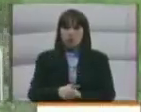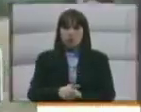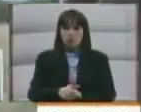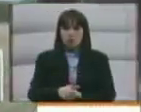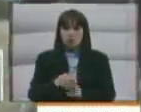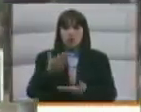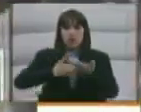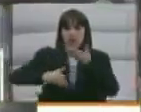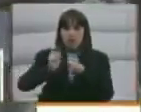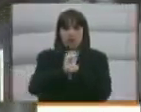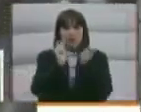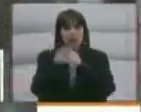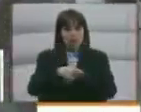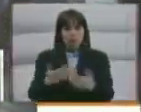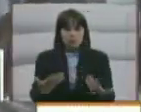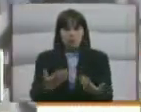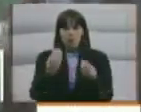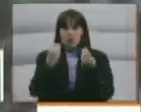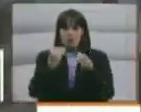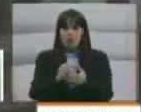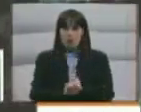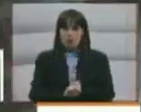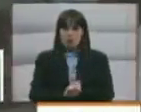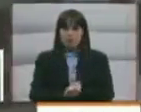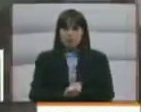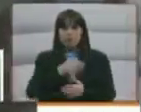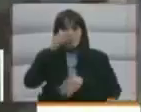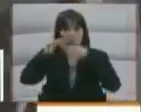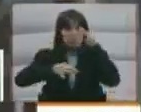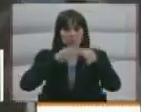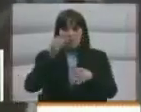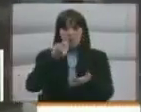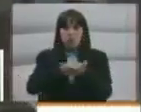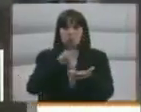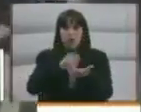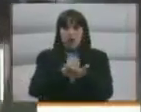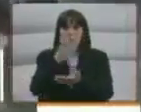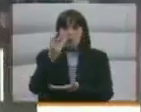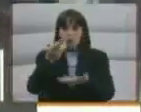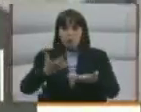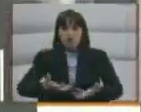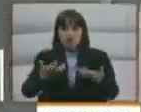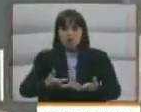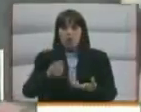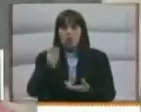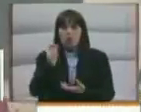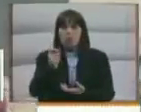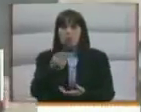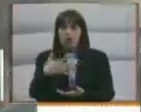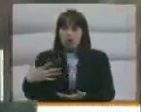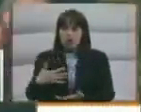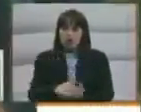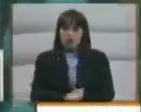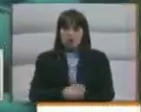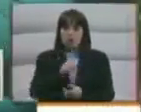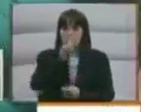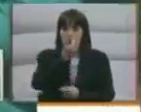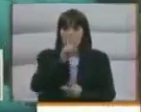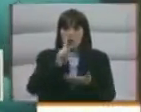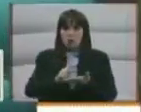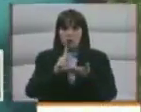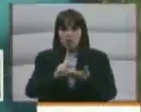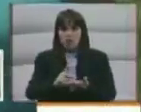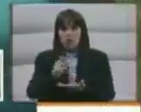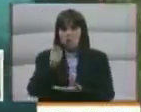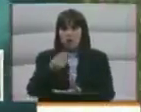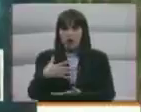cambio. Explíqueme cómo es el mecanismo aquí de trueque. Explíquele cuánto vas a pesar tú ahí, pues ese arroz. Explíquele al señor para que ellos vean. Un kilo de lisa. No, mira, a ver, cuando